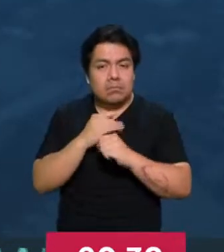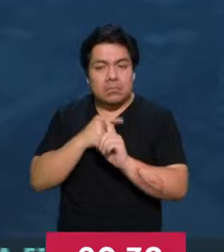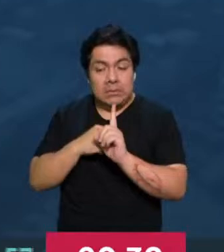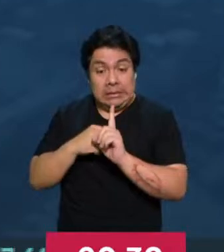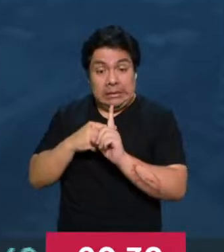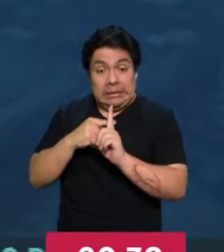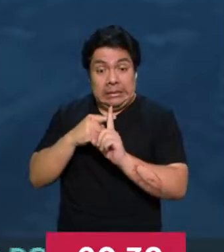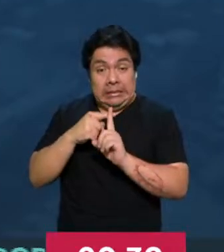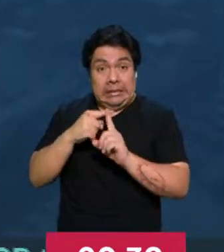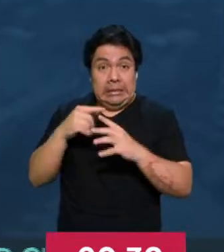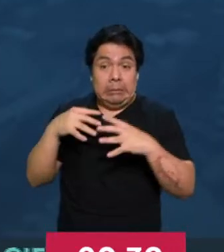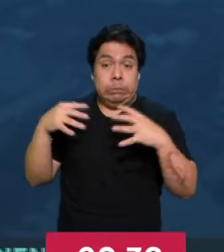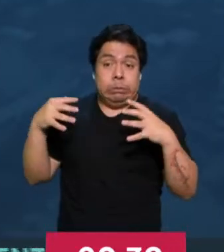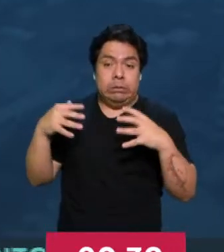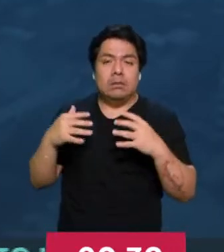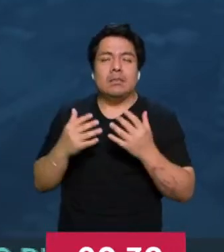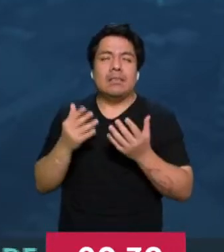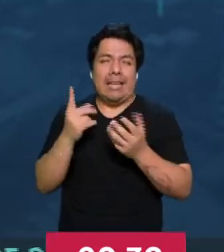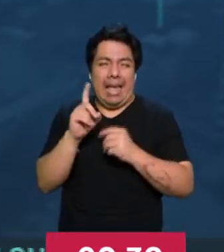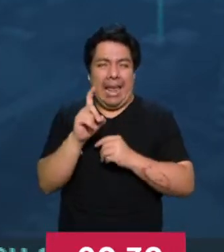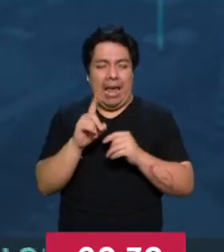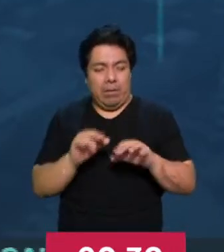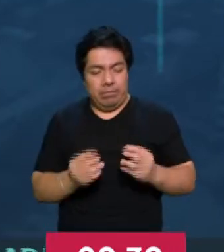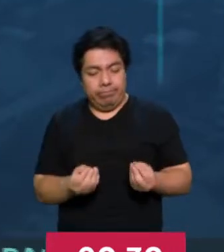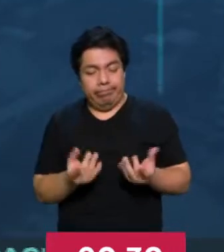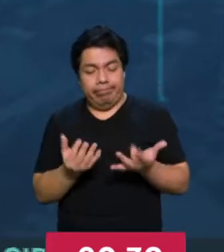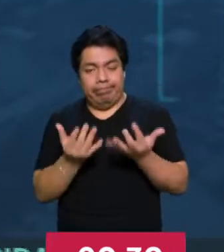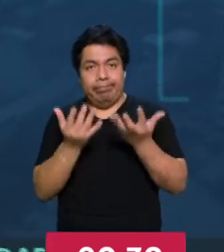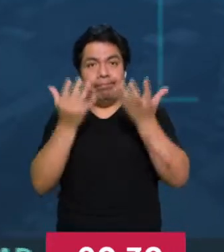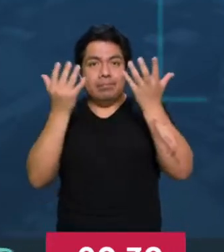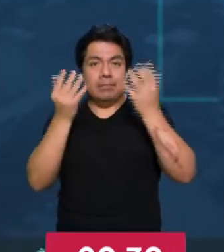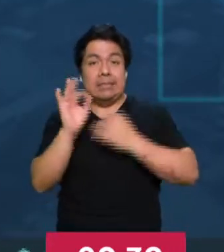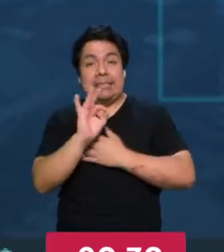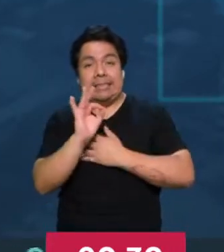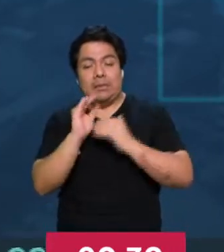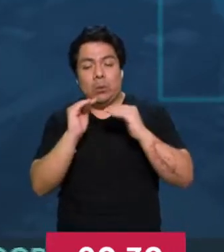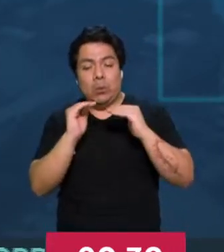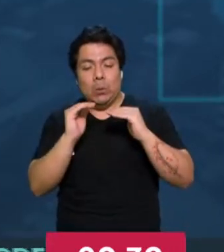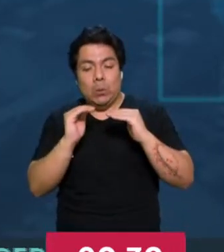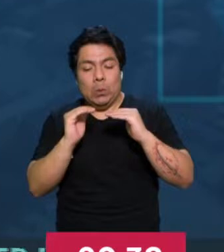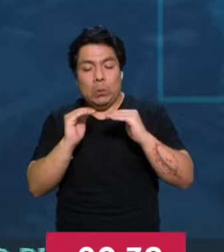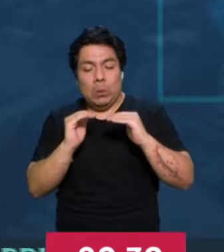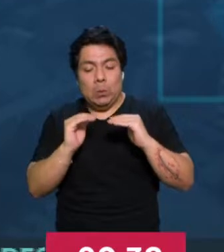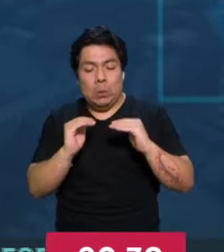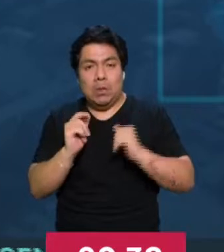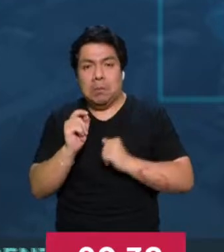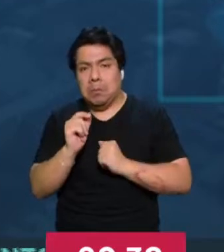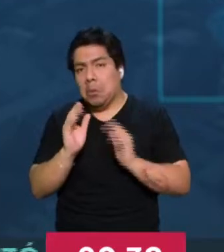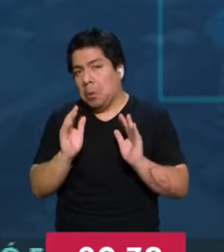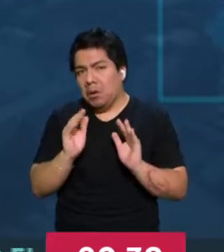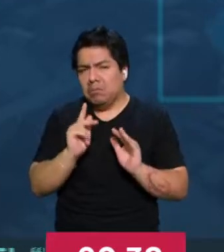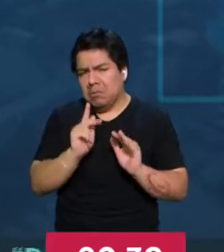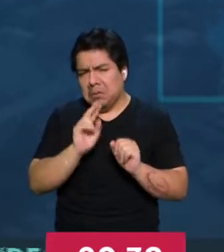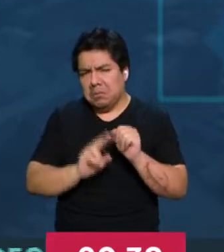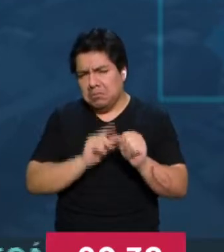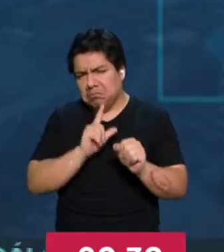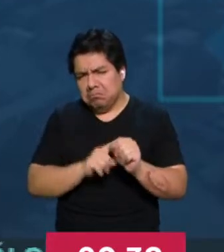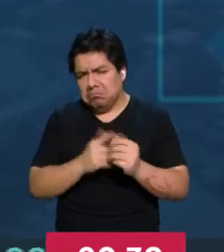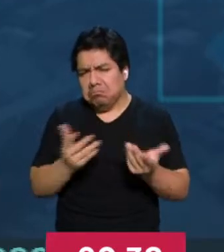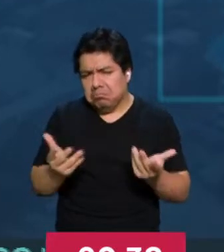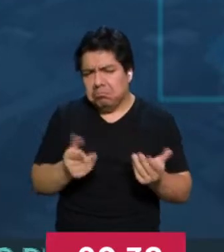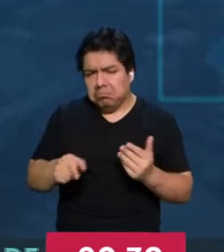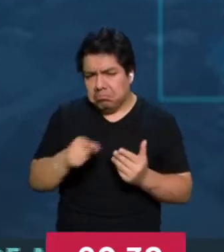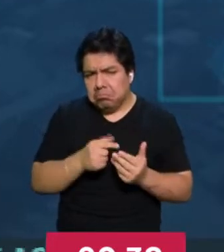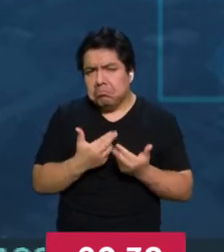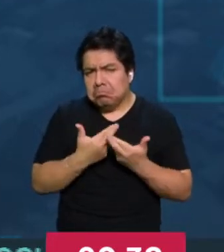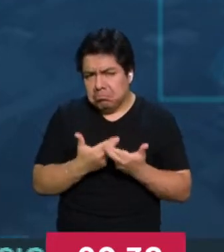muy altas, existe una gran evaporación en las presas y eso puede generar que vayan disminuyendo gradualmente los niveles, pero en general lo importante es que el